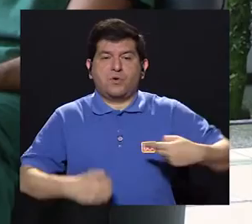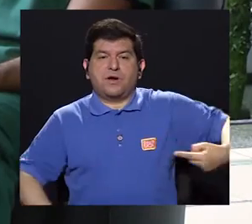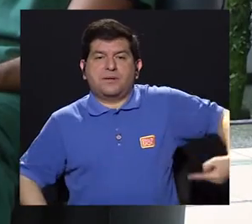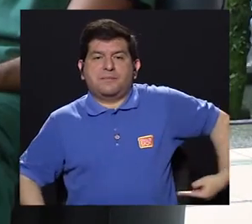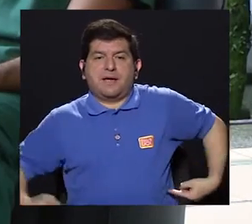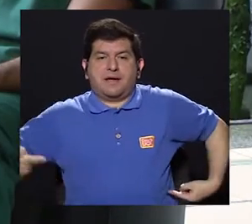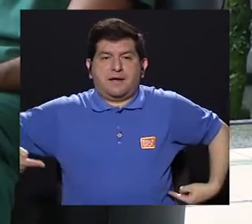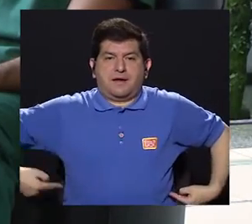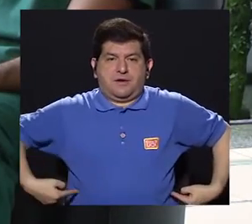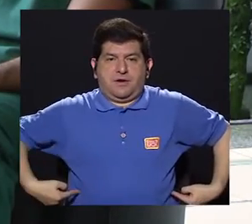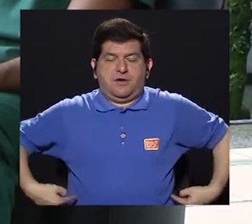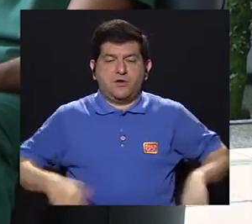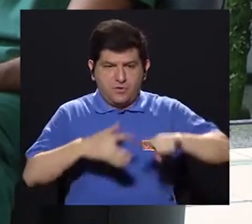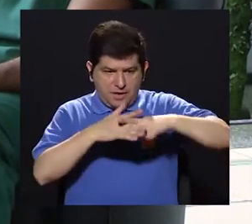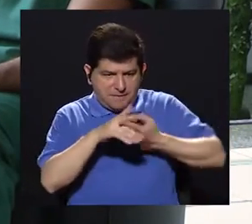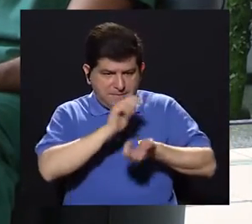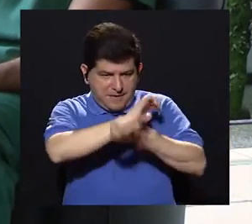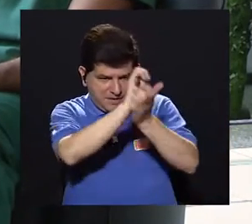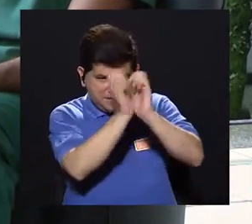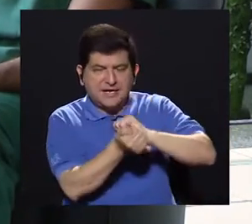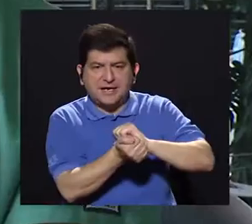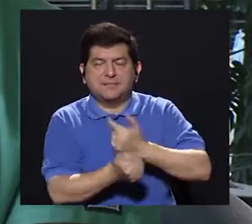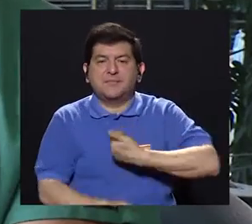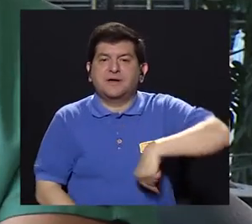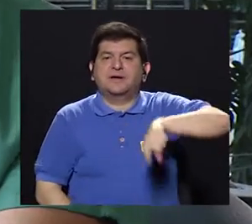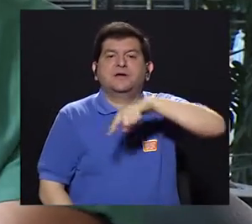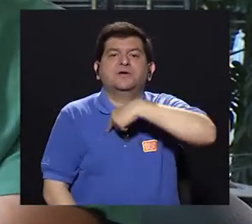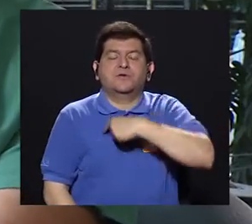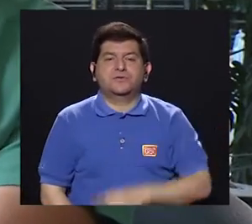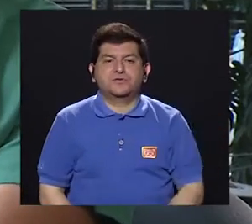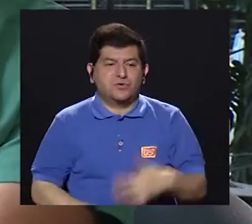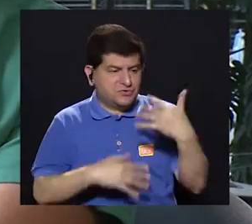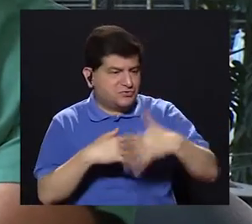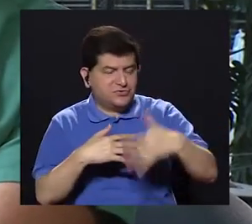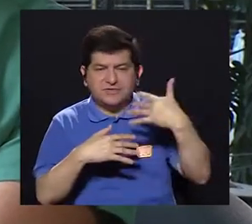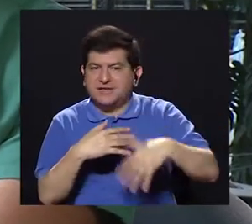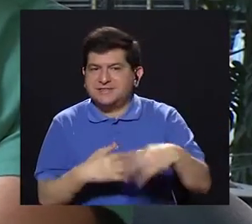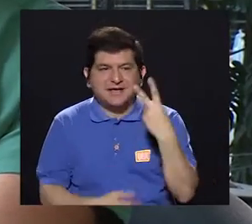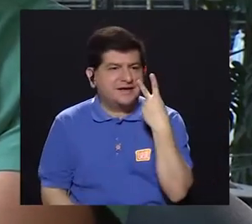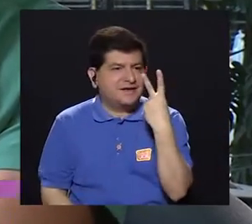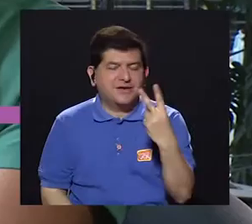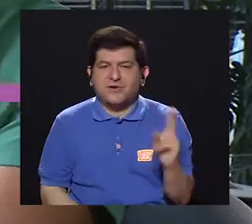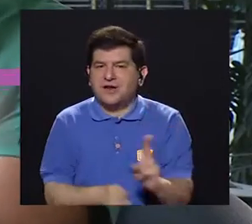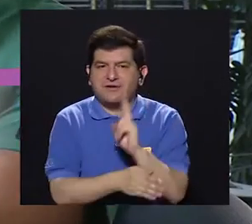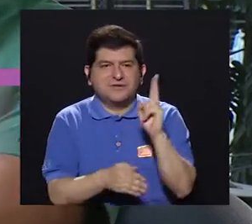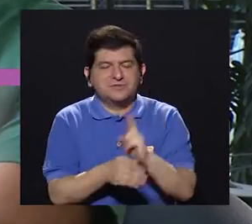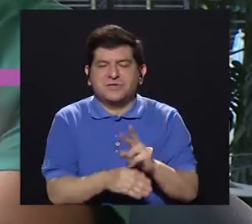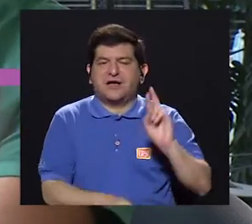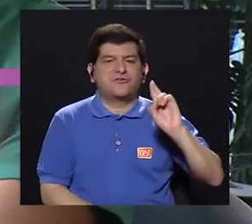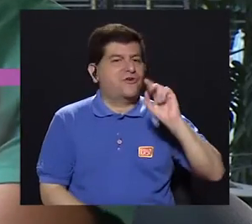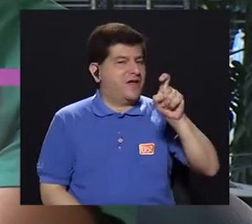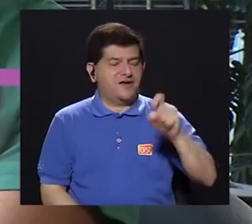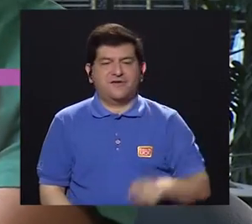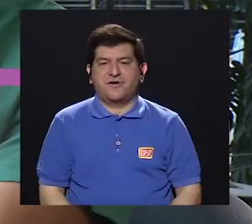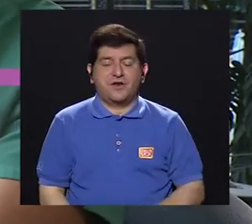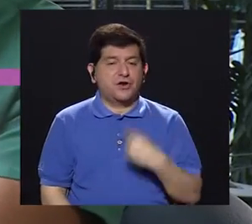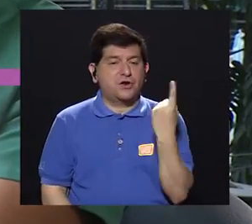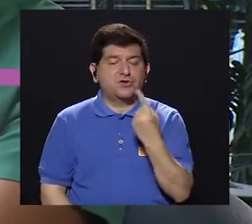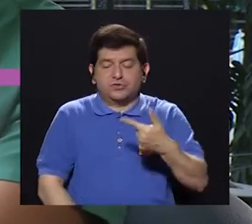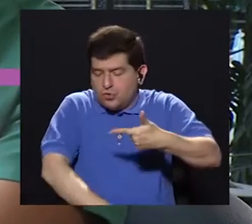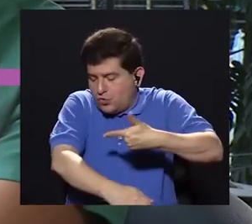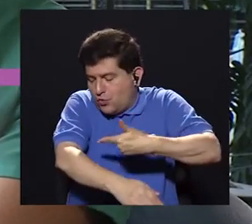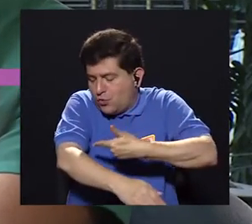problema en sus riñones. Esa es una de las cosas que empiezan a cambiar, porque nosotros la sangre no la podemos ver utilizando los rayos X, excepto